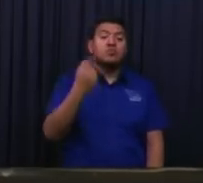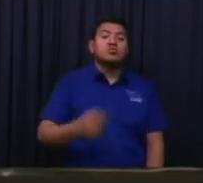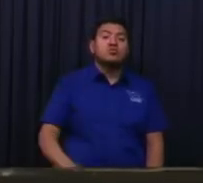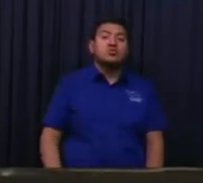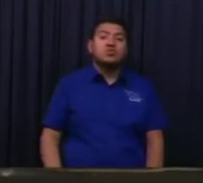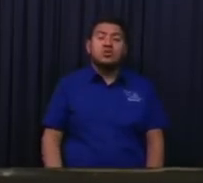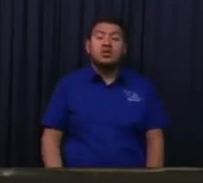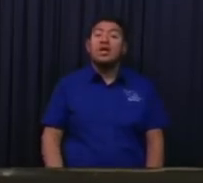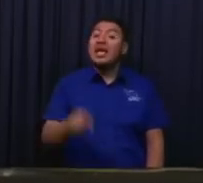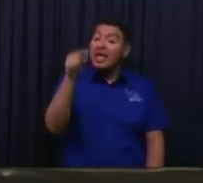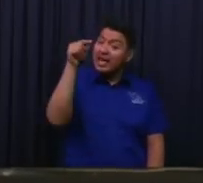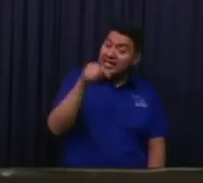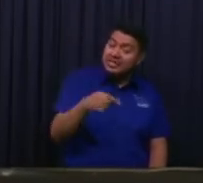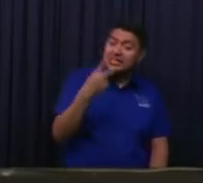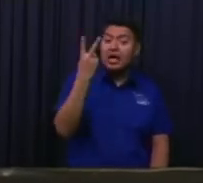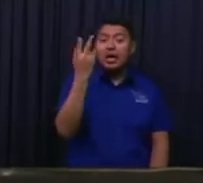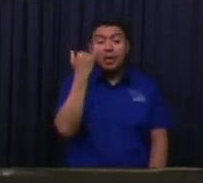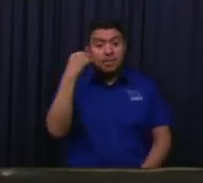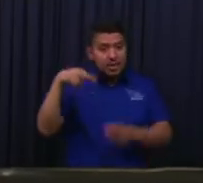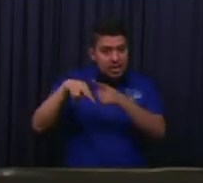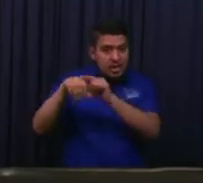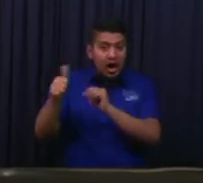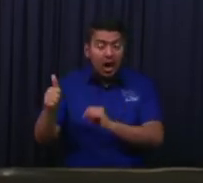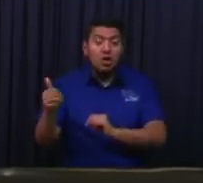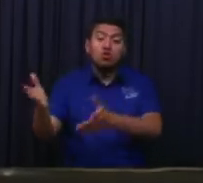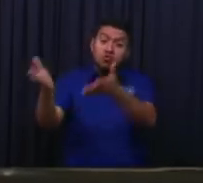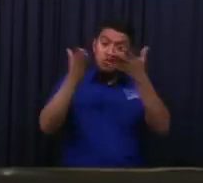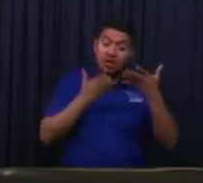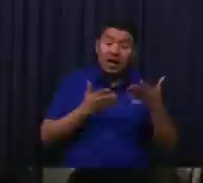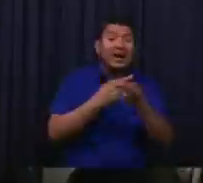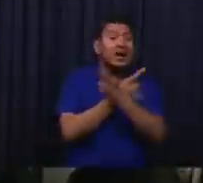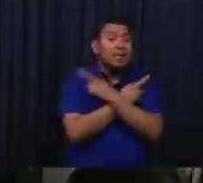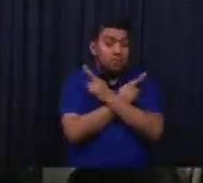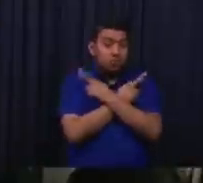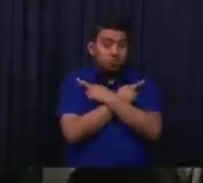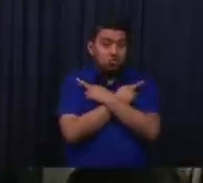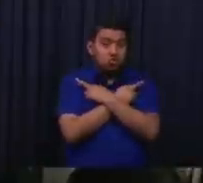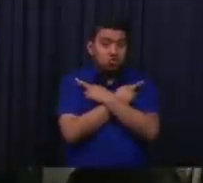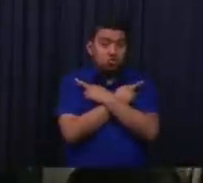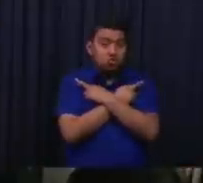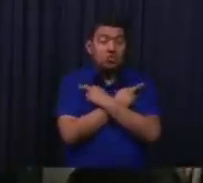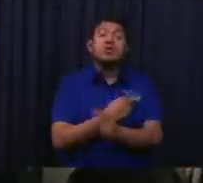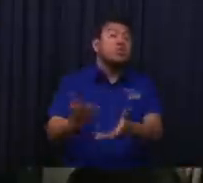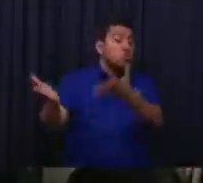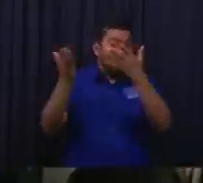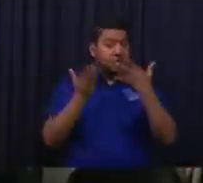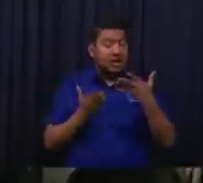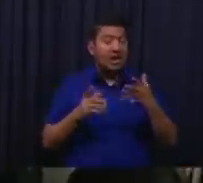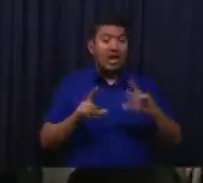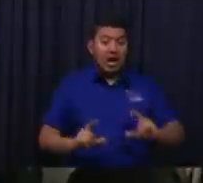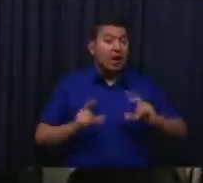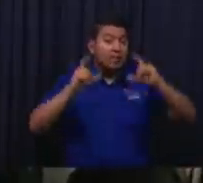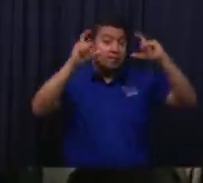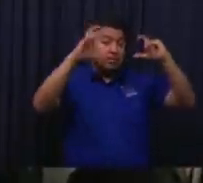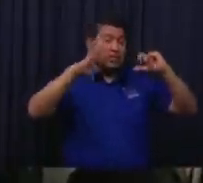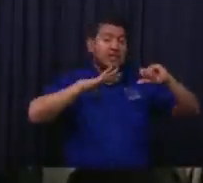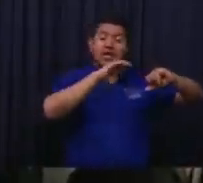esta viña de Noé nos da reposo, pero también nos da la capacidad de tener autoridad,